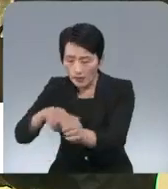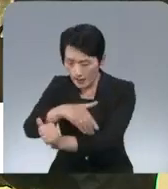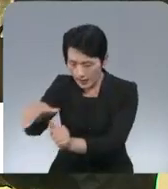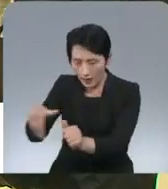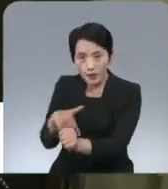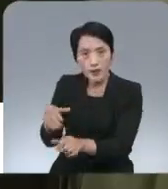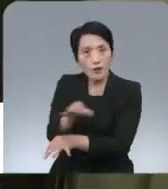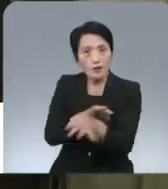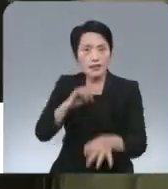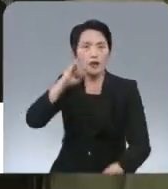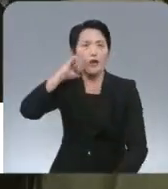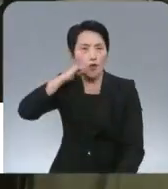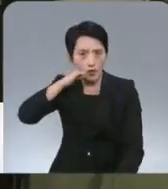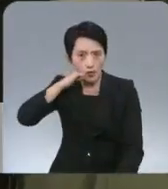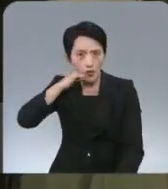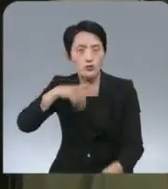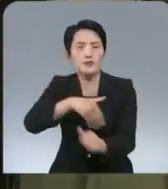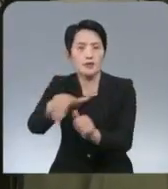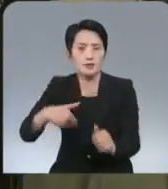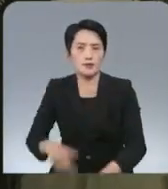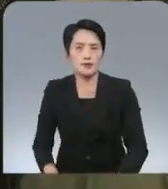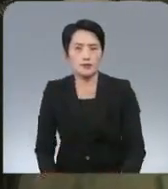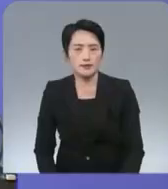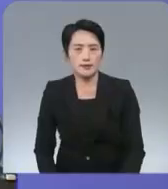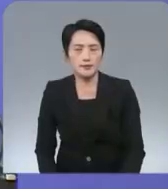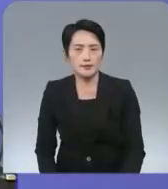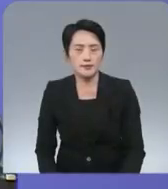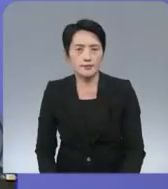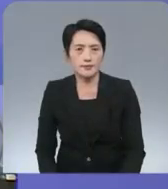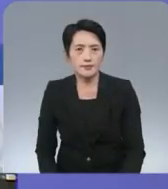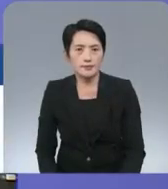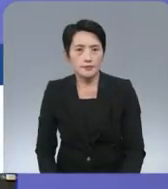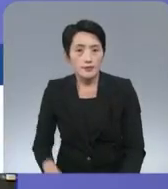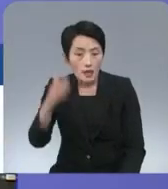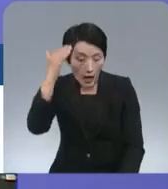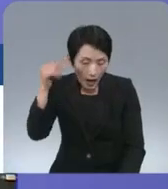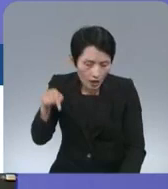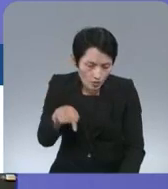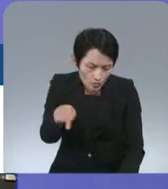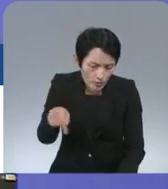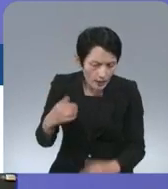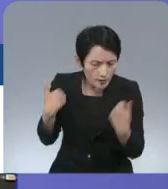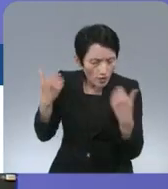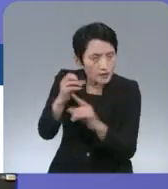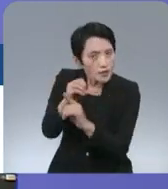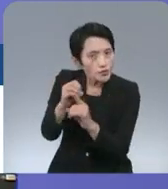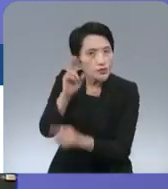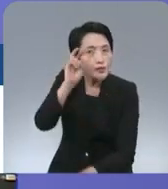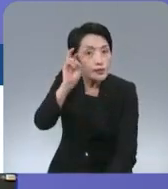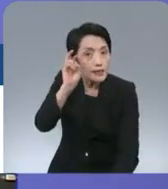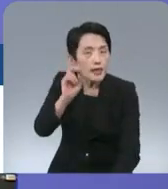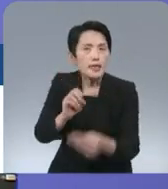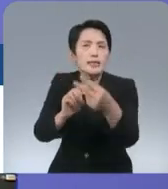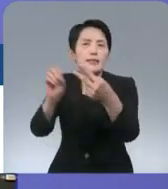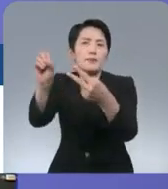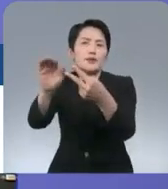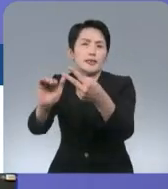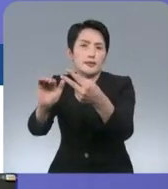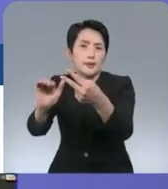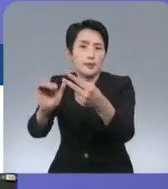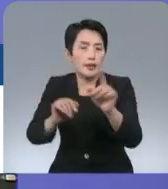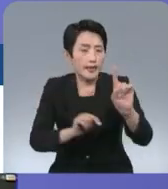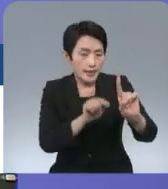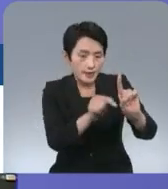ha comenzado a lastrar la recuperación del consumo a nivel nacional En definitiva explicó que según sus previsiones la economía